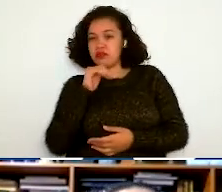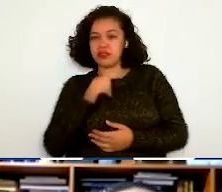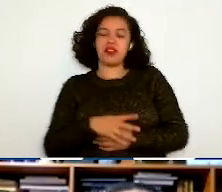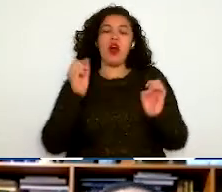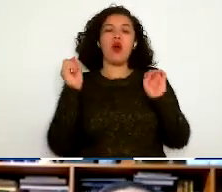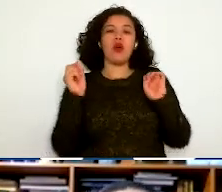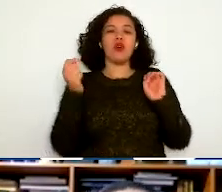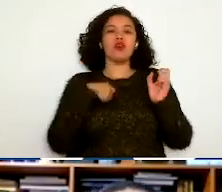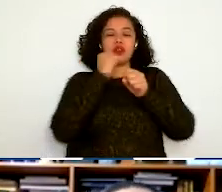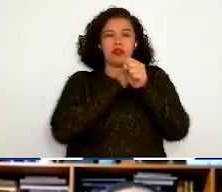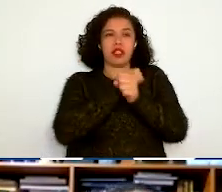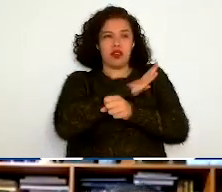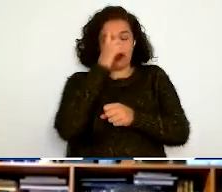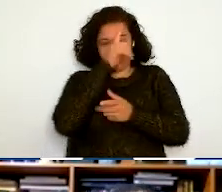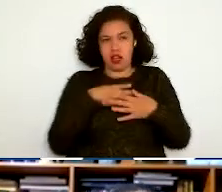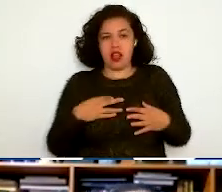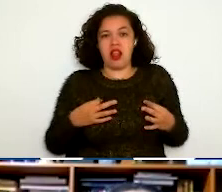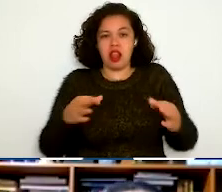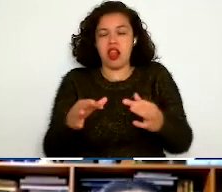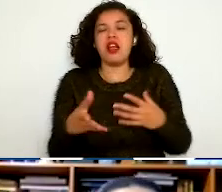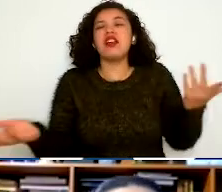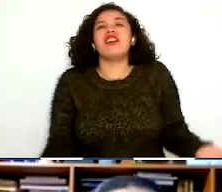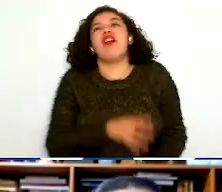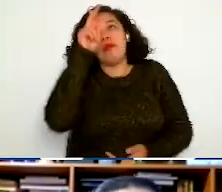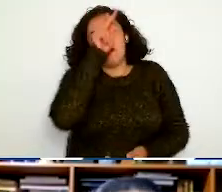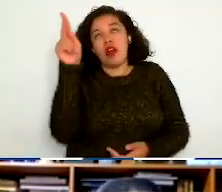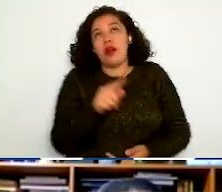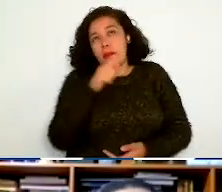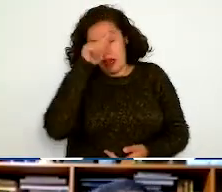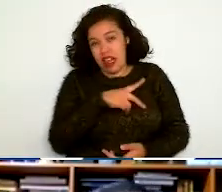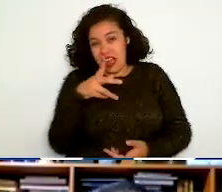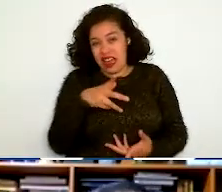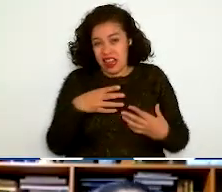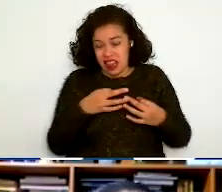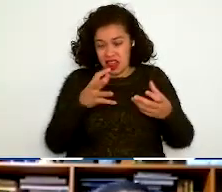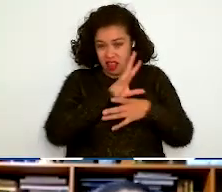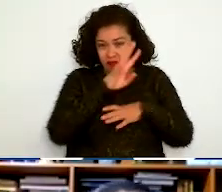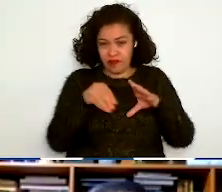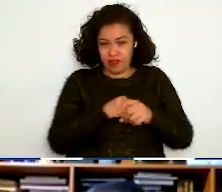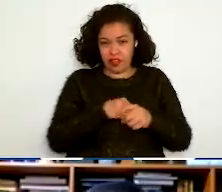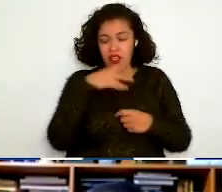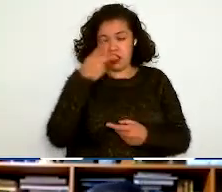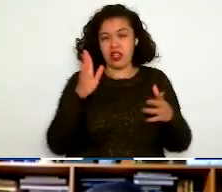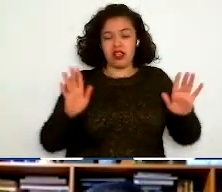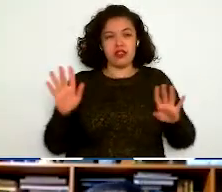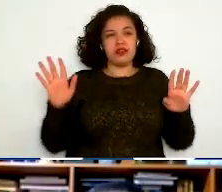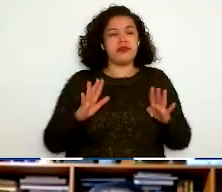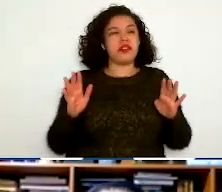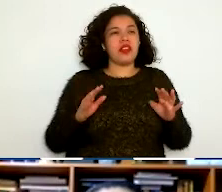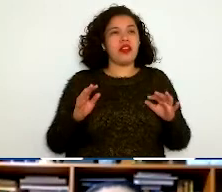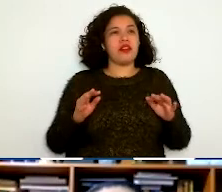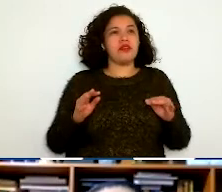estoy haciendo una buena práctica de calidad, y mucho menos estoy hablando en una calidad integral, que es estos enfoques cualitativos de los que les